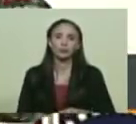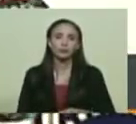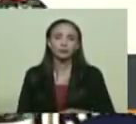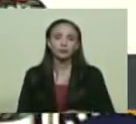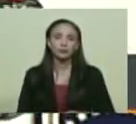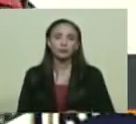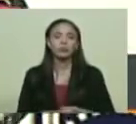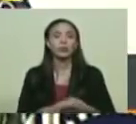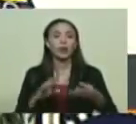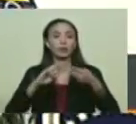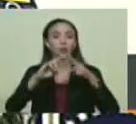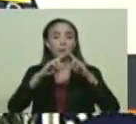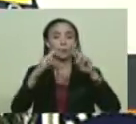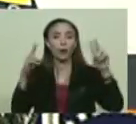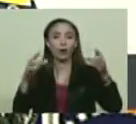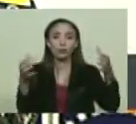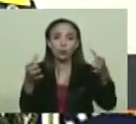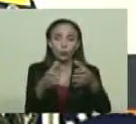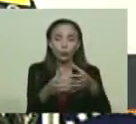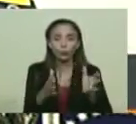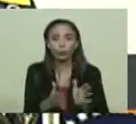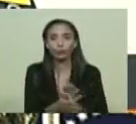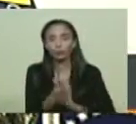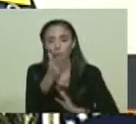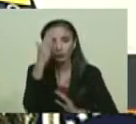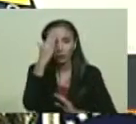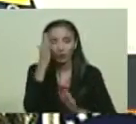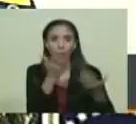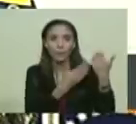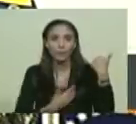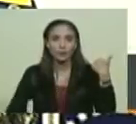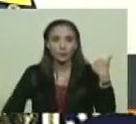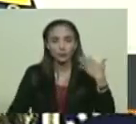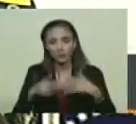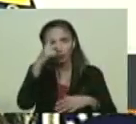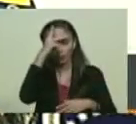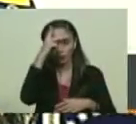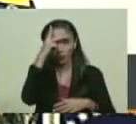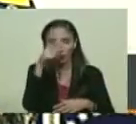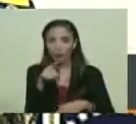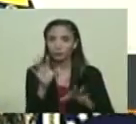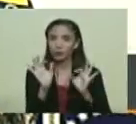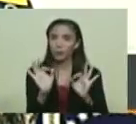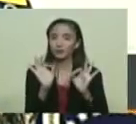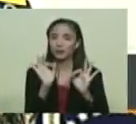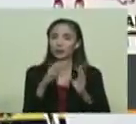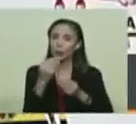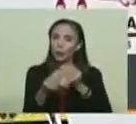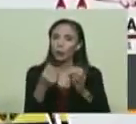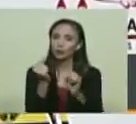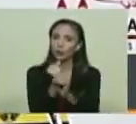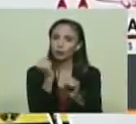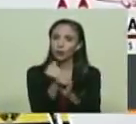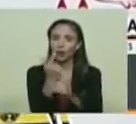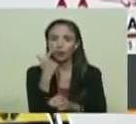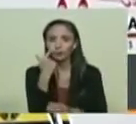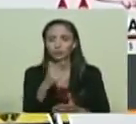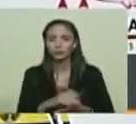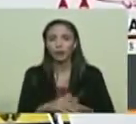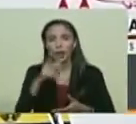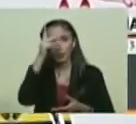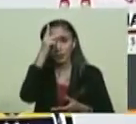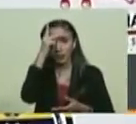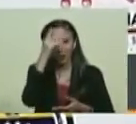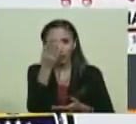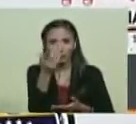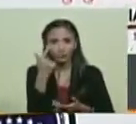Cuadrante de Paz tiene su técnica. Tarek, métele el ojo, compadre, tú eres especialista en esto. Tarek tiene mucho trabajo